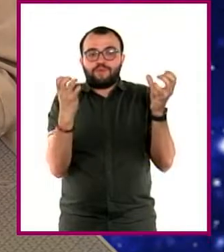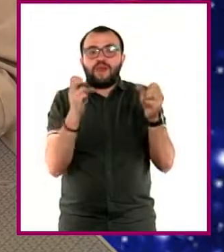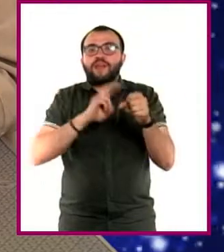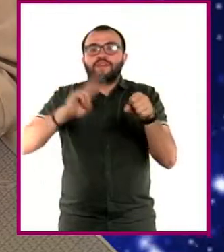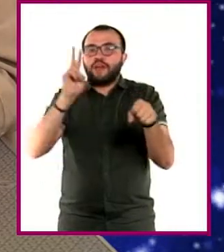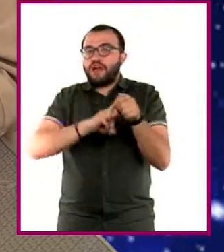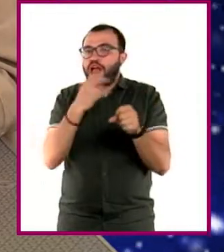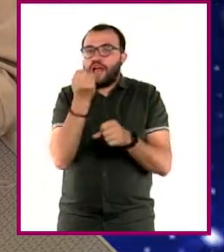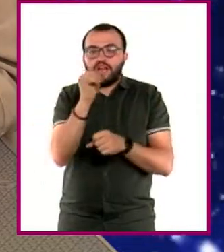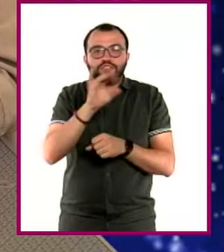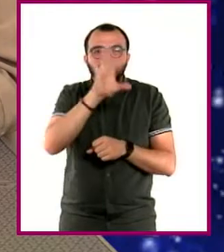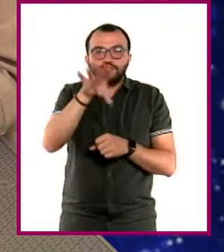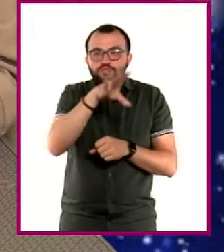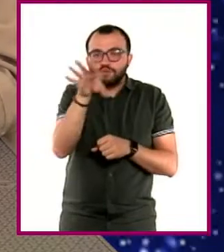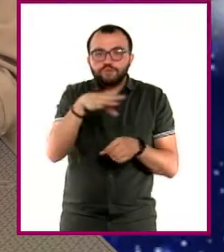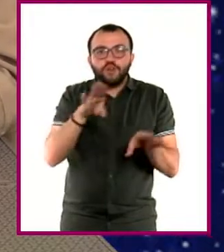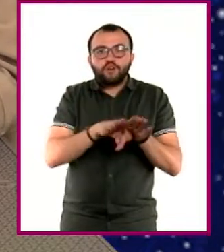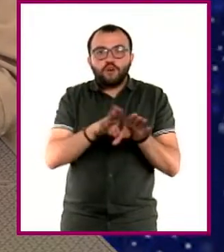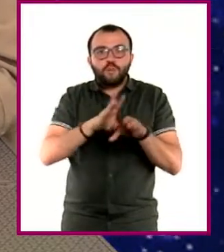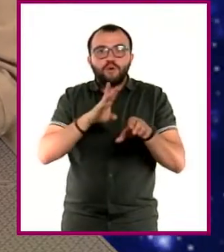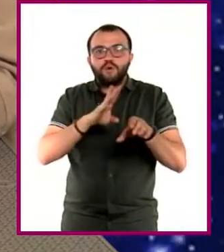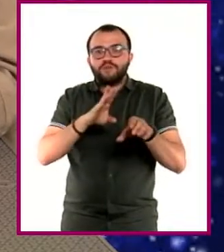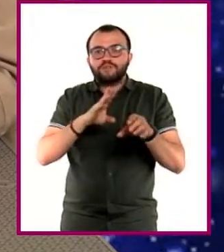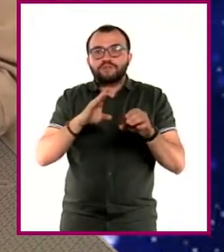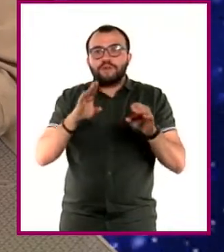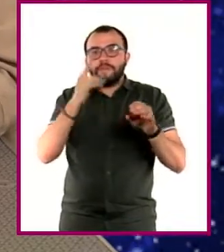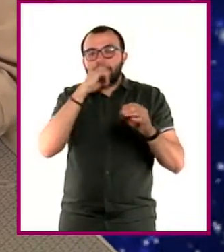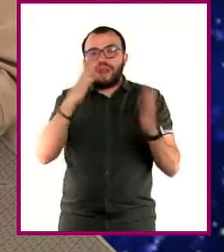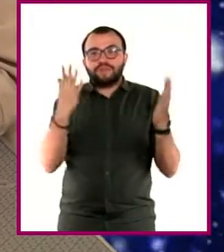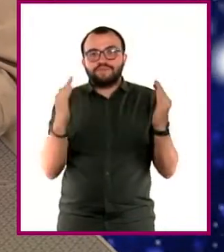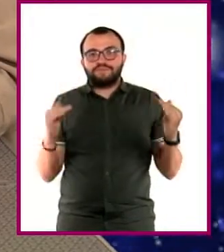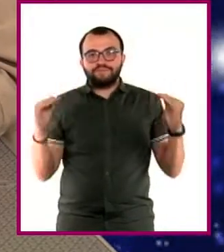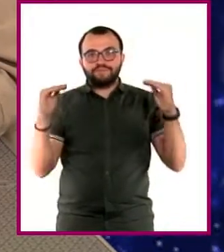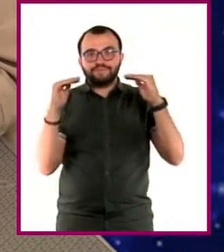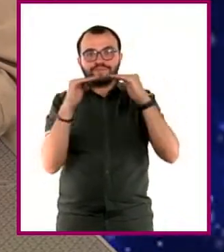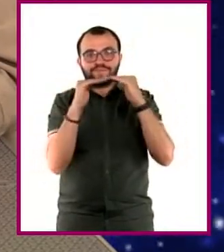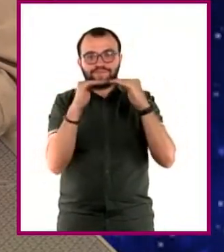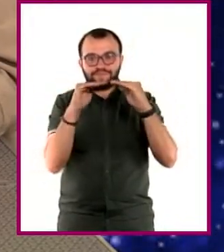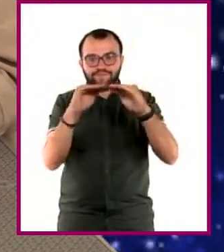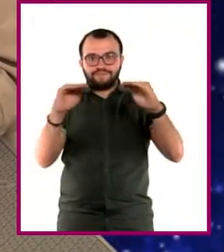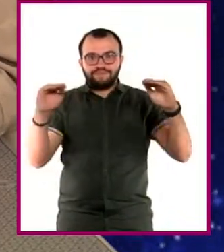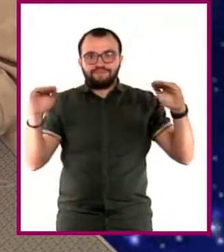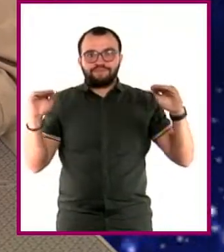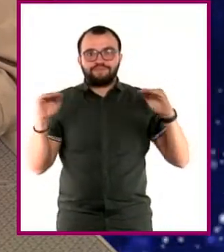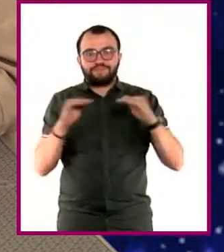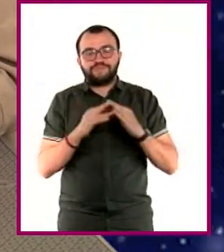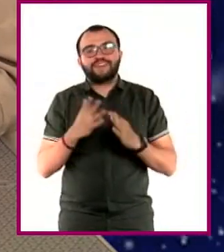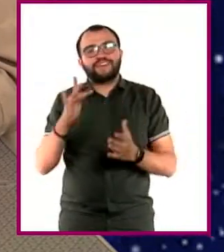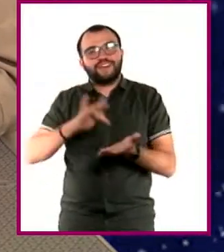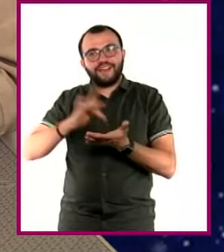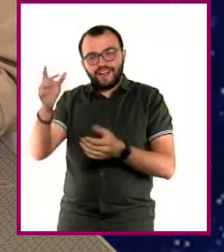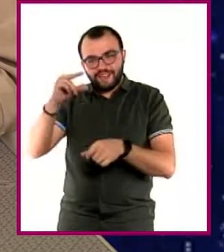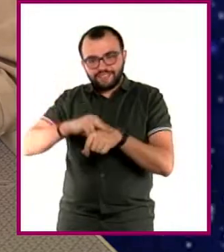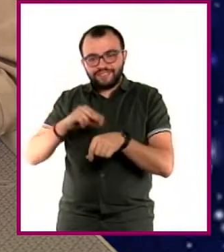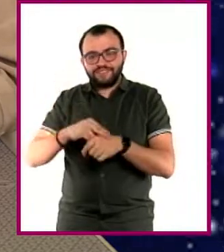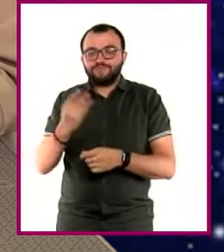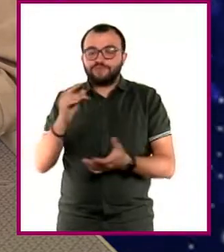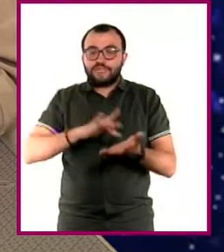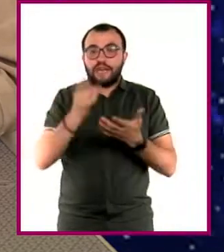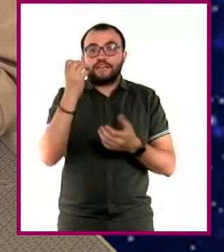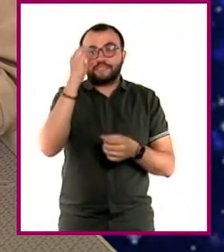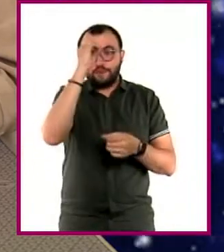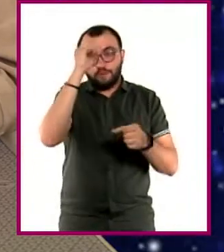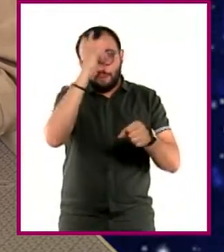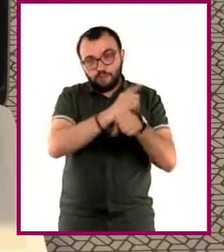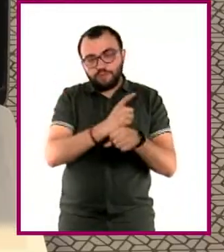maneras de encontrar estabilidad. Nos vemos, doctor. Muchas gracias. Adiós, doctor. Gracias. Les agradezco muchísimo esta